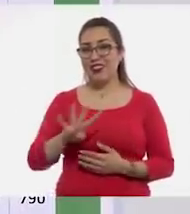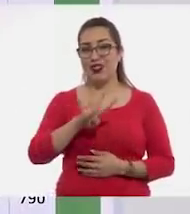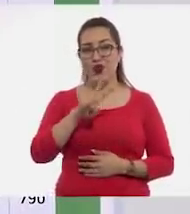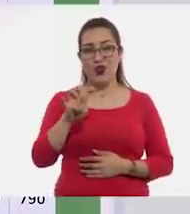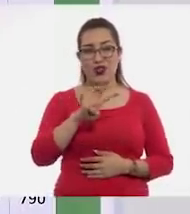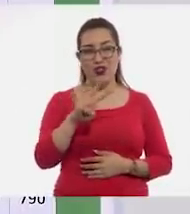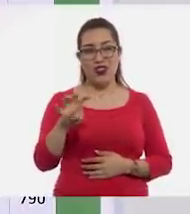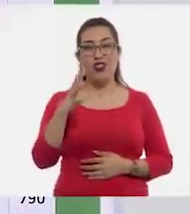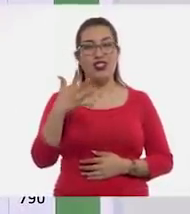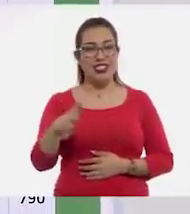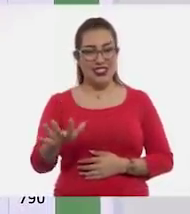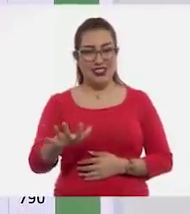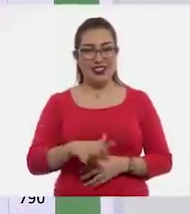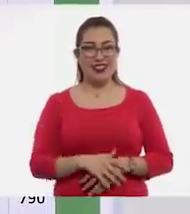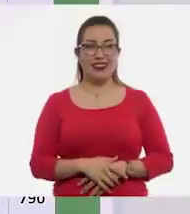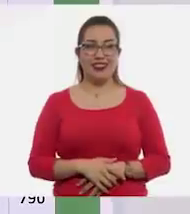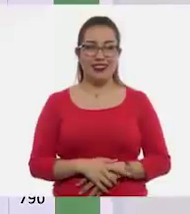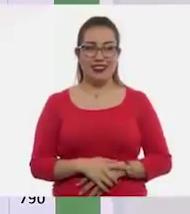410...